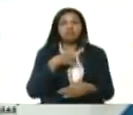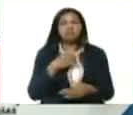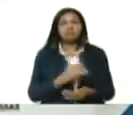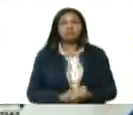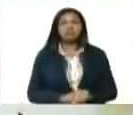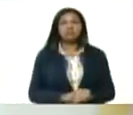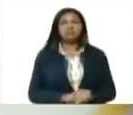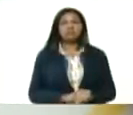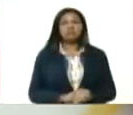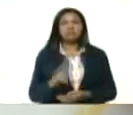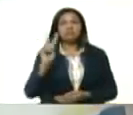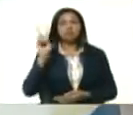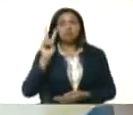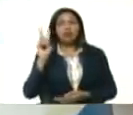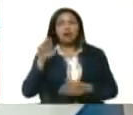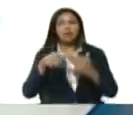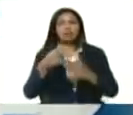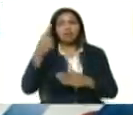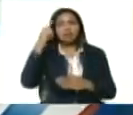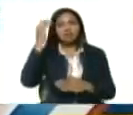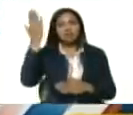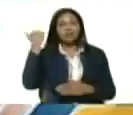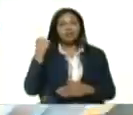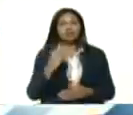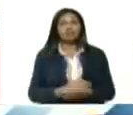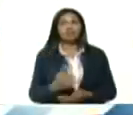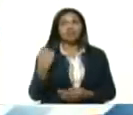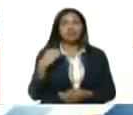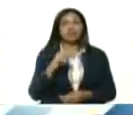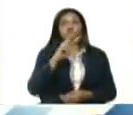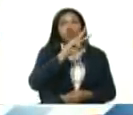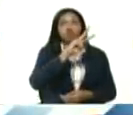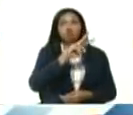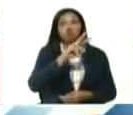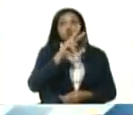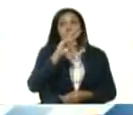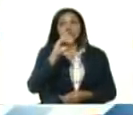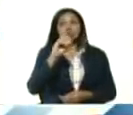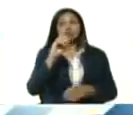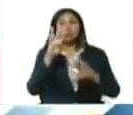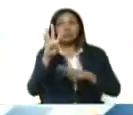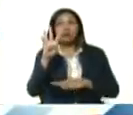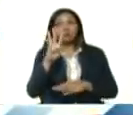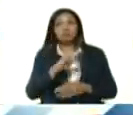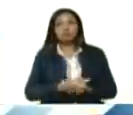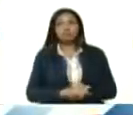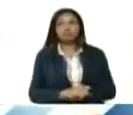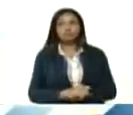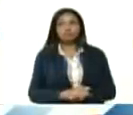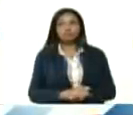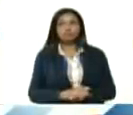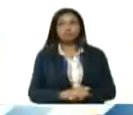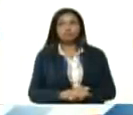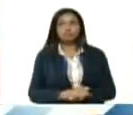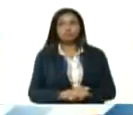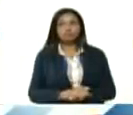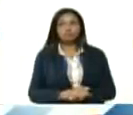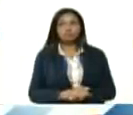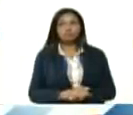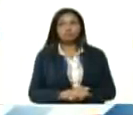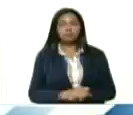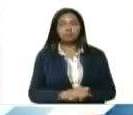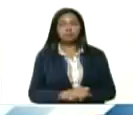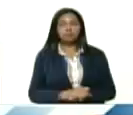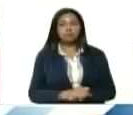Venezuela hasta el día de ayer contaba con 200 casos, 204 casos, y si no hubiéramos